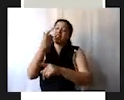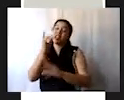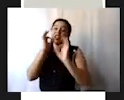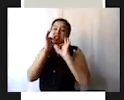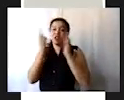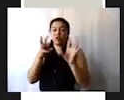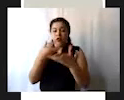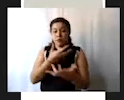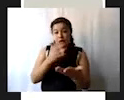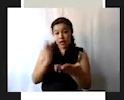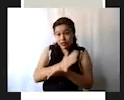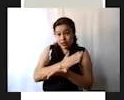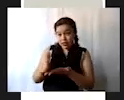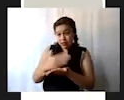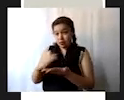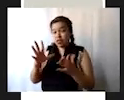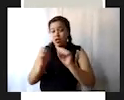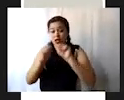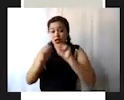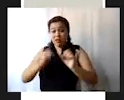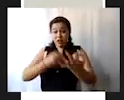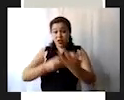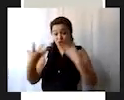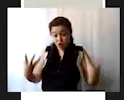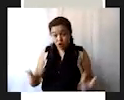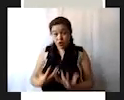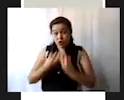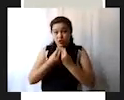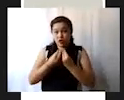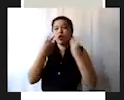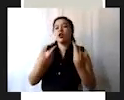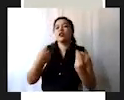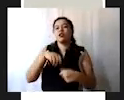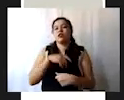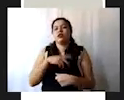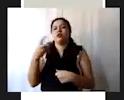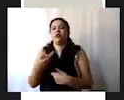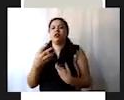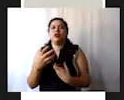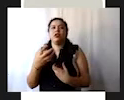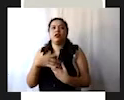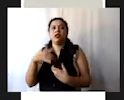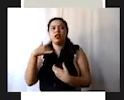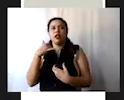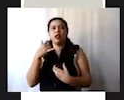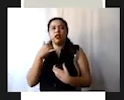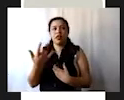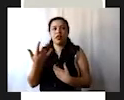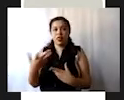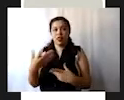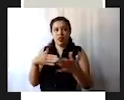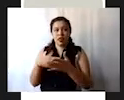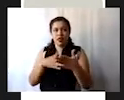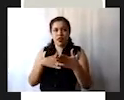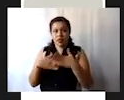aislada y no como parte de un sistema, eso es parte de lo que nos brinda muchos de sus retos y las trabas en resolver